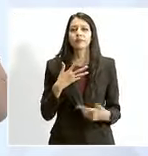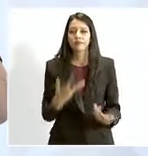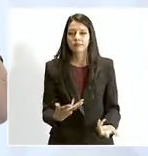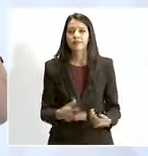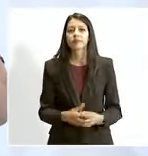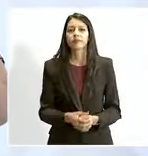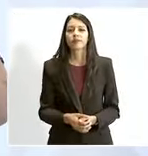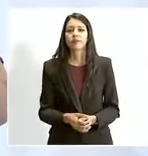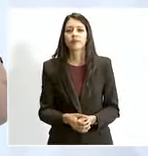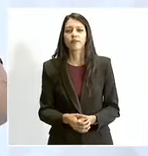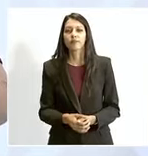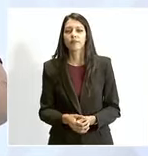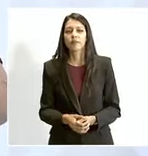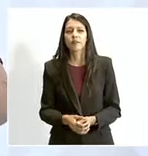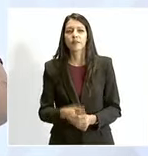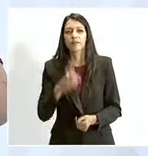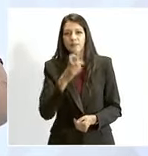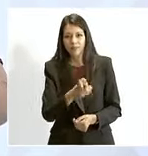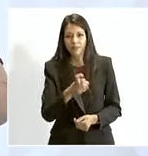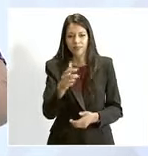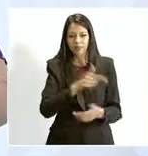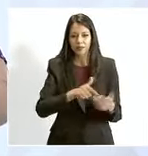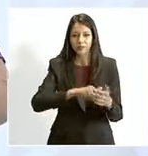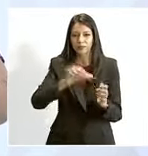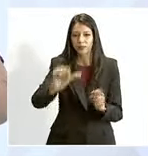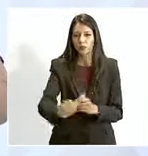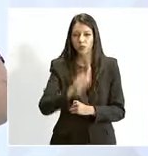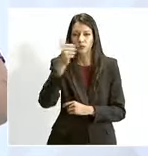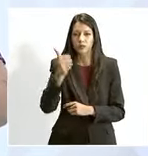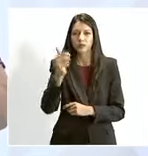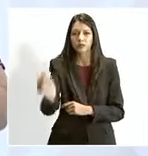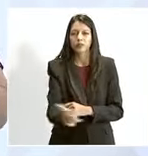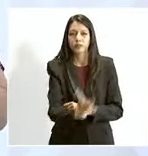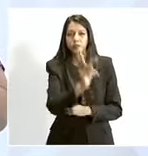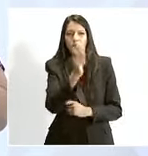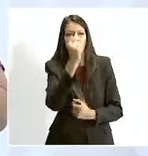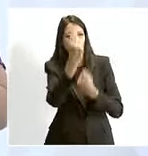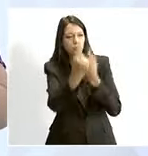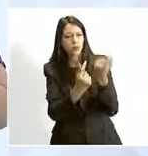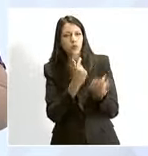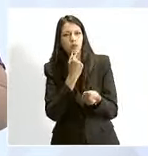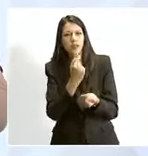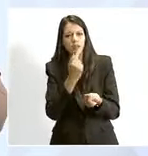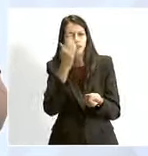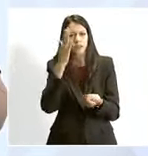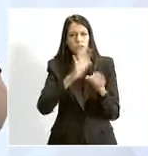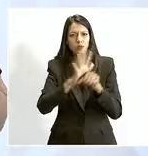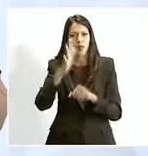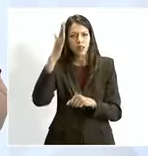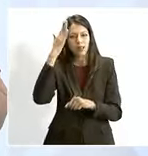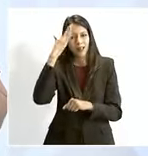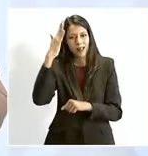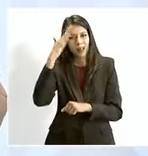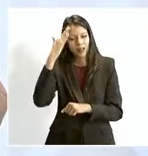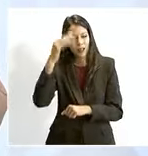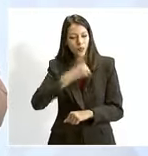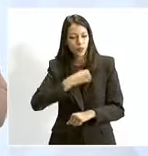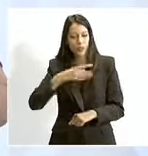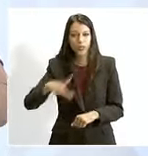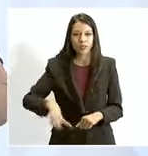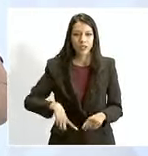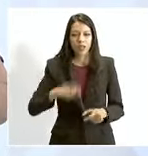en la cañada de los 11 pueblos algunos dicen que es la cabecera la cabecera municipal de muchos